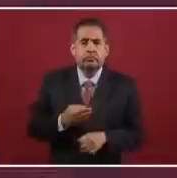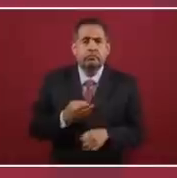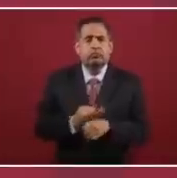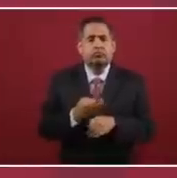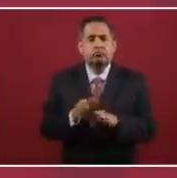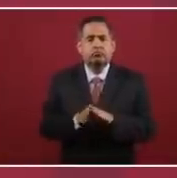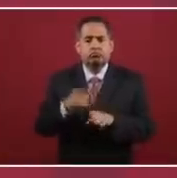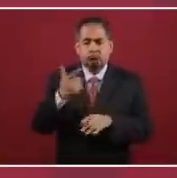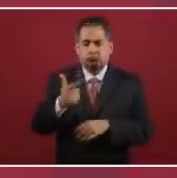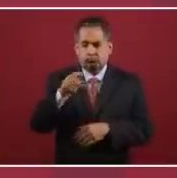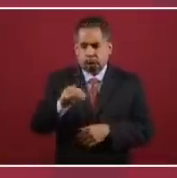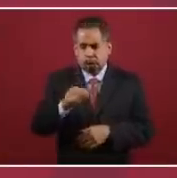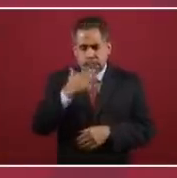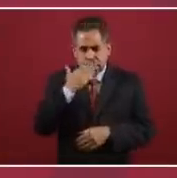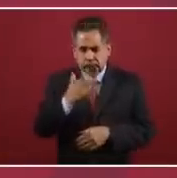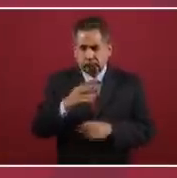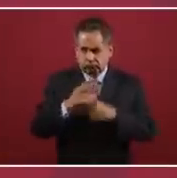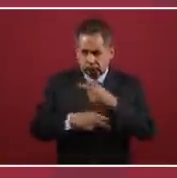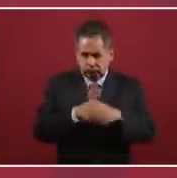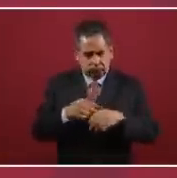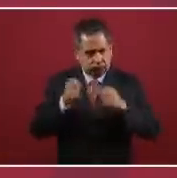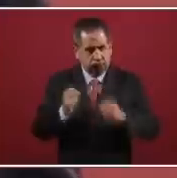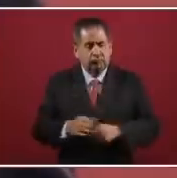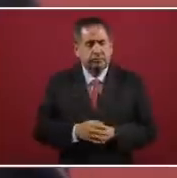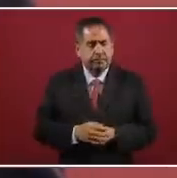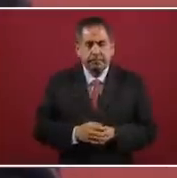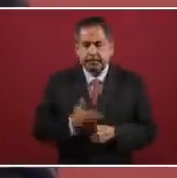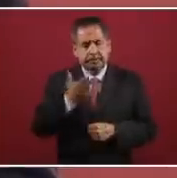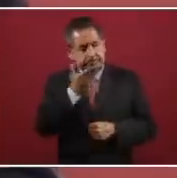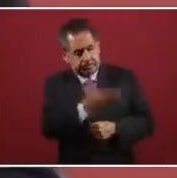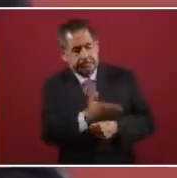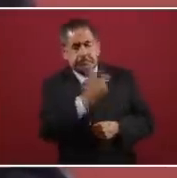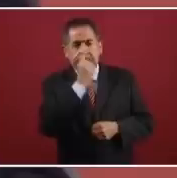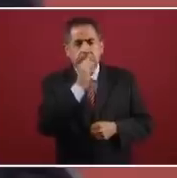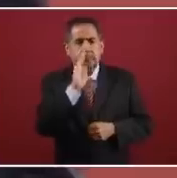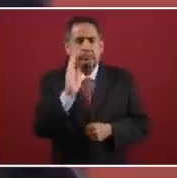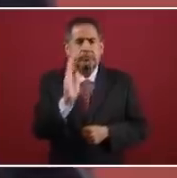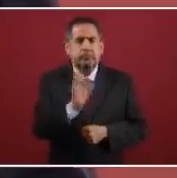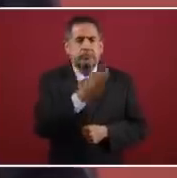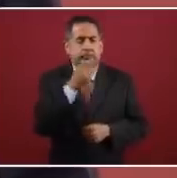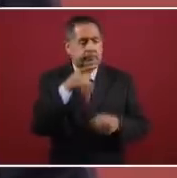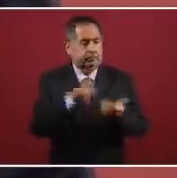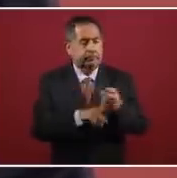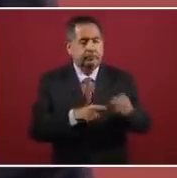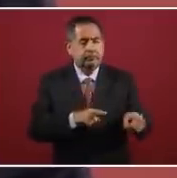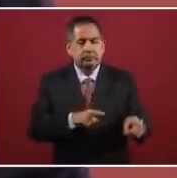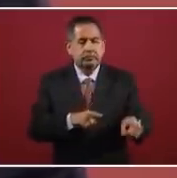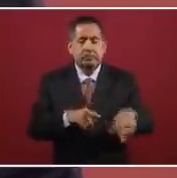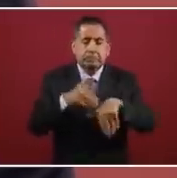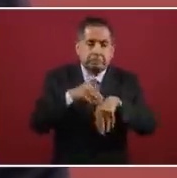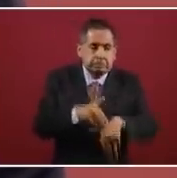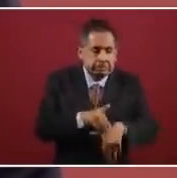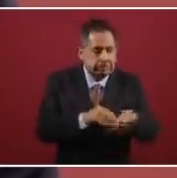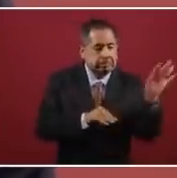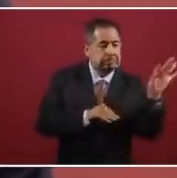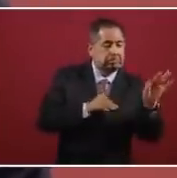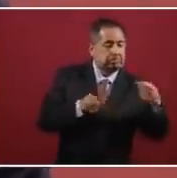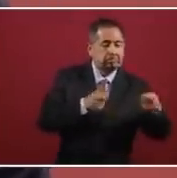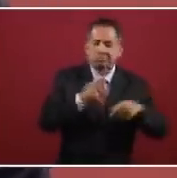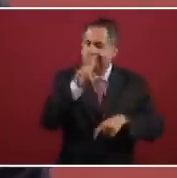va a consolidar, y al mismo tiempo pedirle a los policías federales que no se dejen